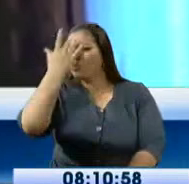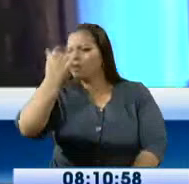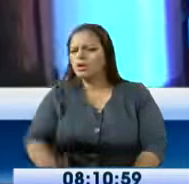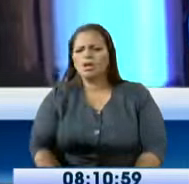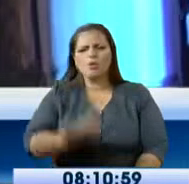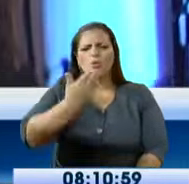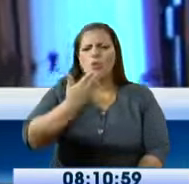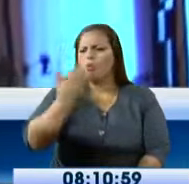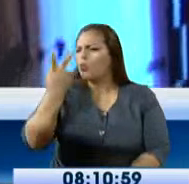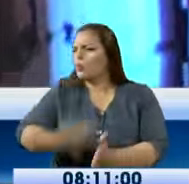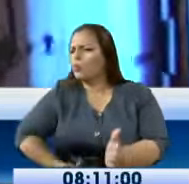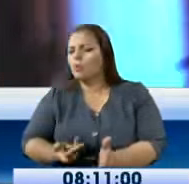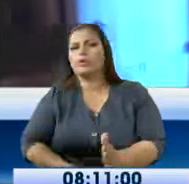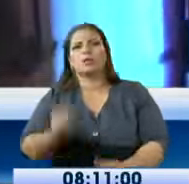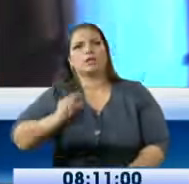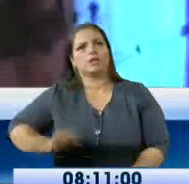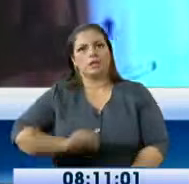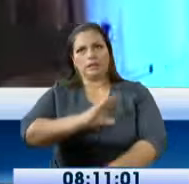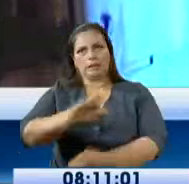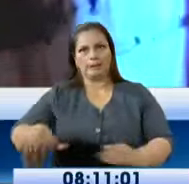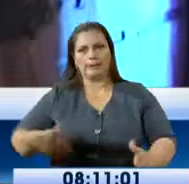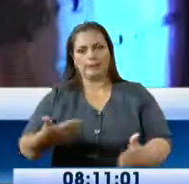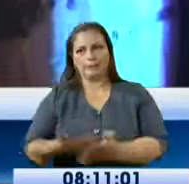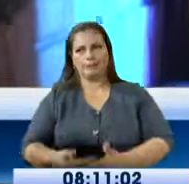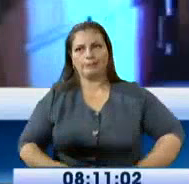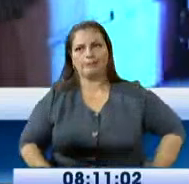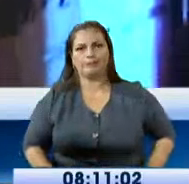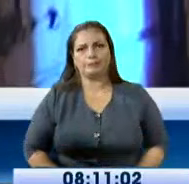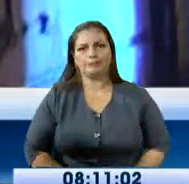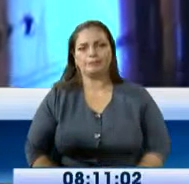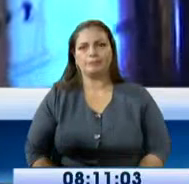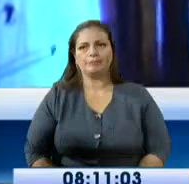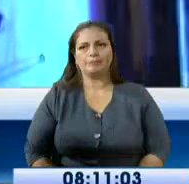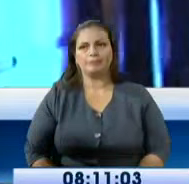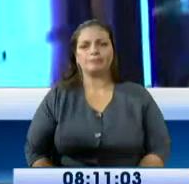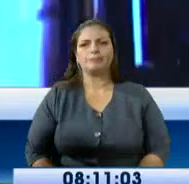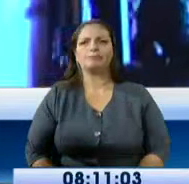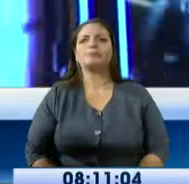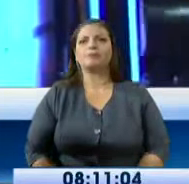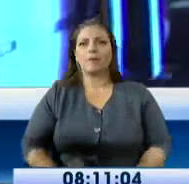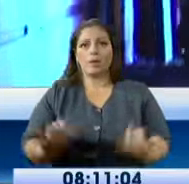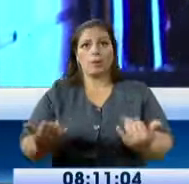existen indicios al interior. La criminalística en este momento va a dejarse cerrada